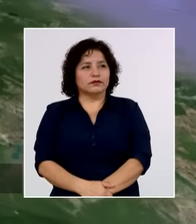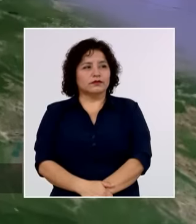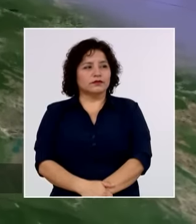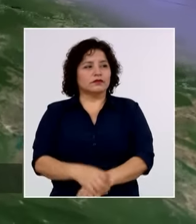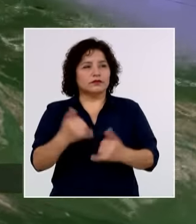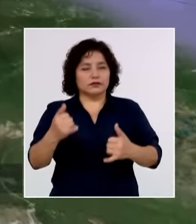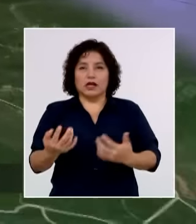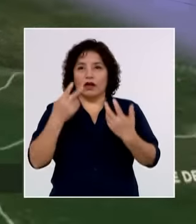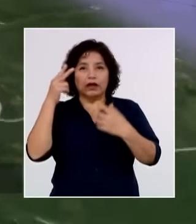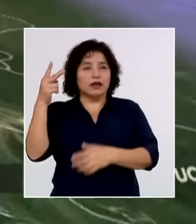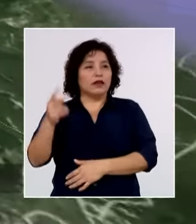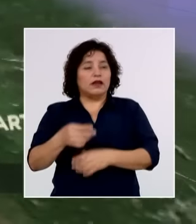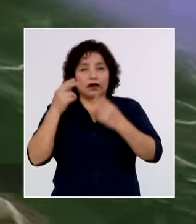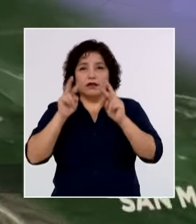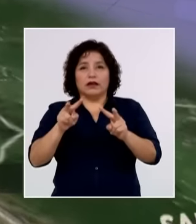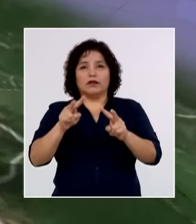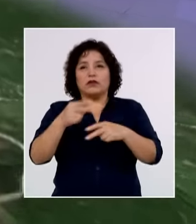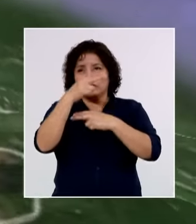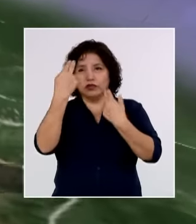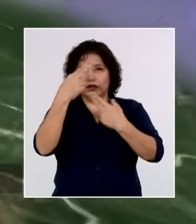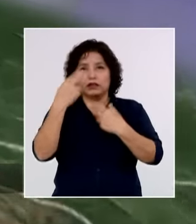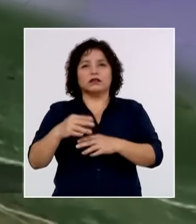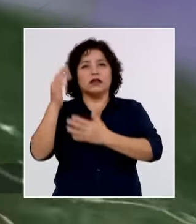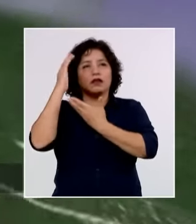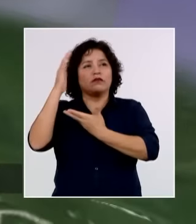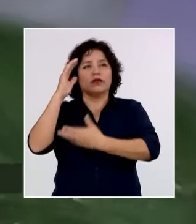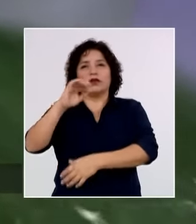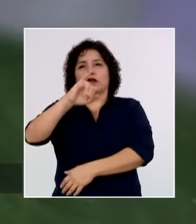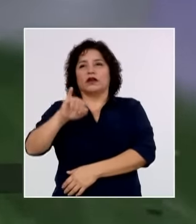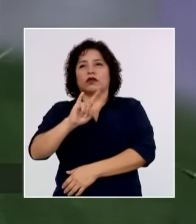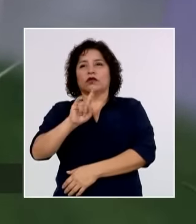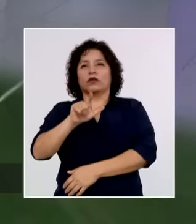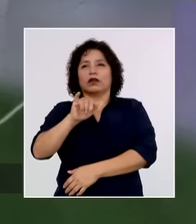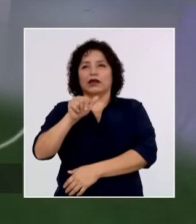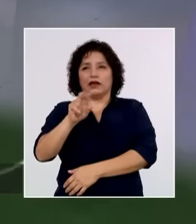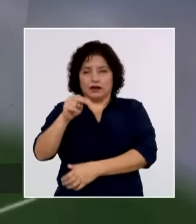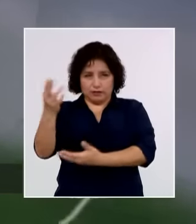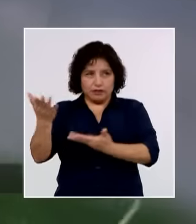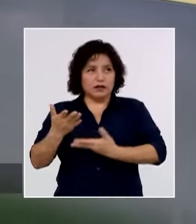Estamos en vivo desde Piura con nuestro compañero Julián Rivera. Julián, ¿cómo estás? Bienvenido.